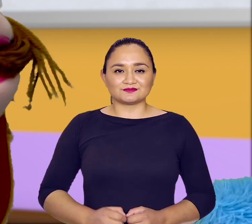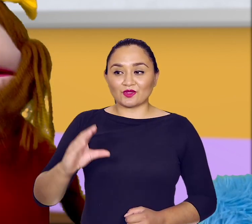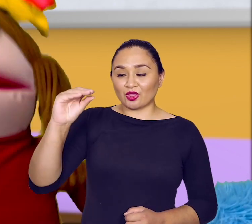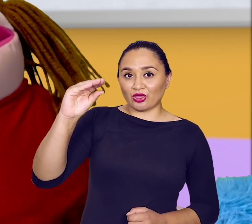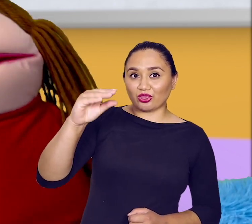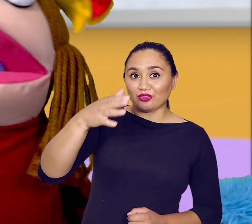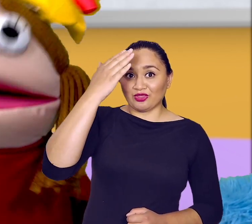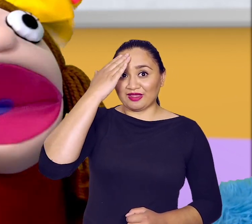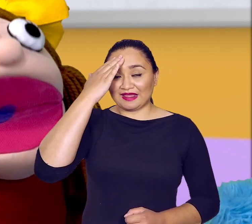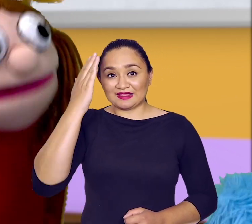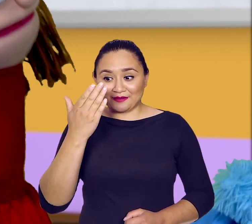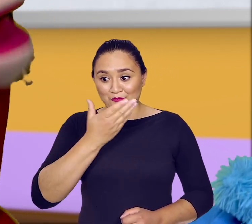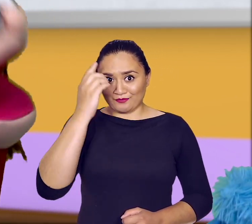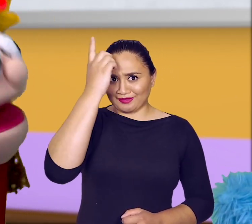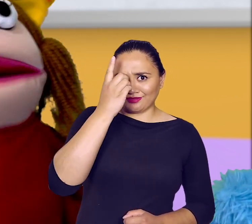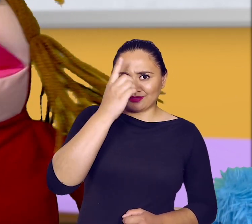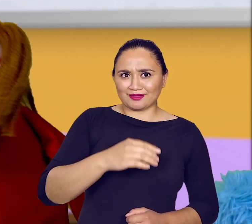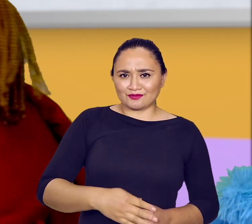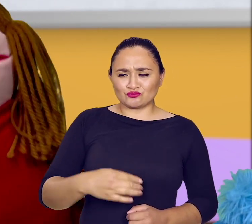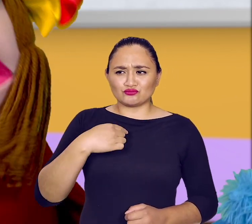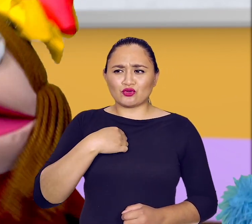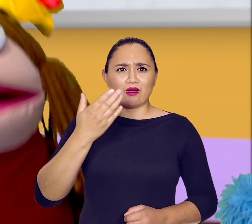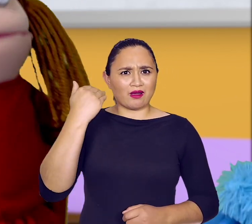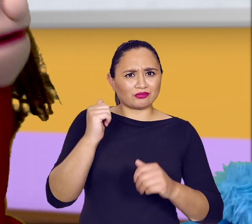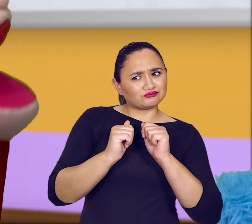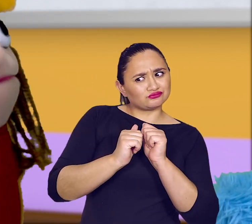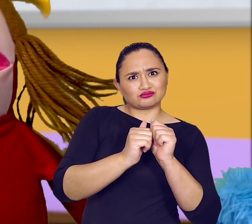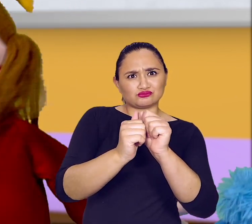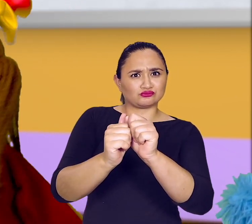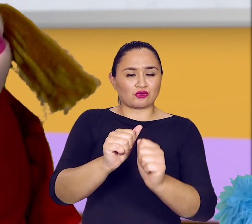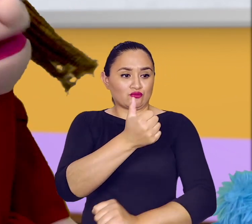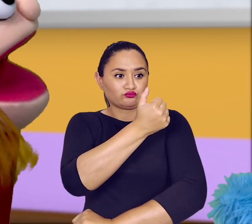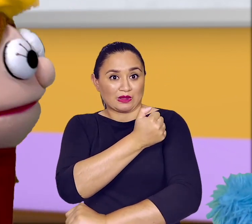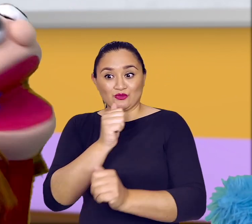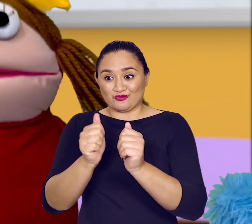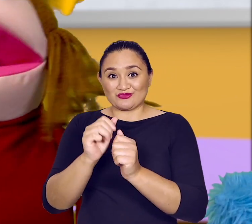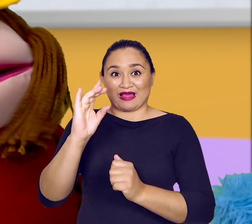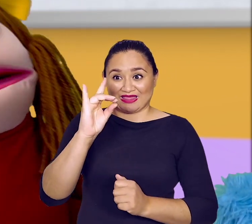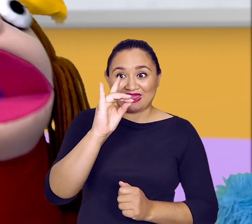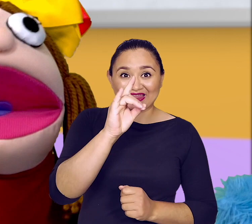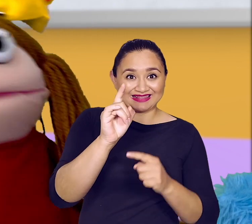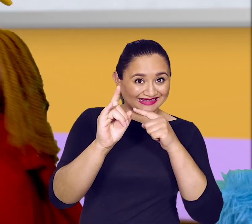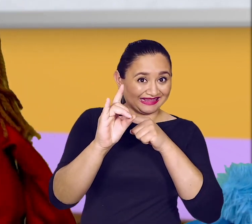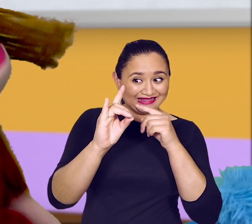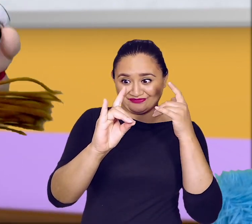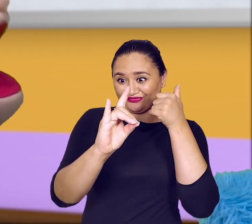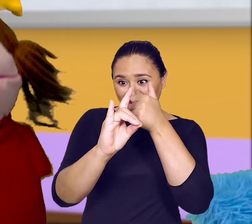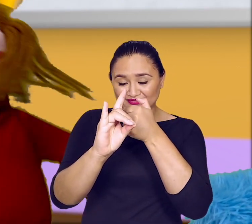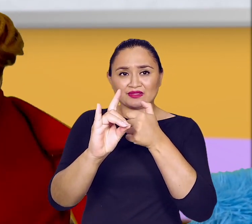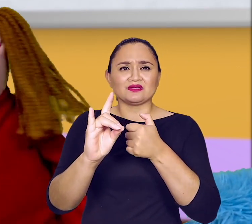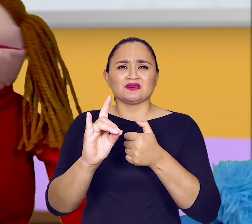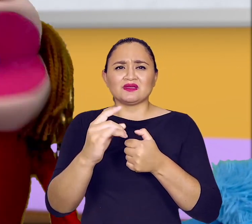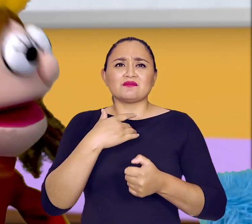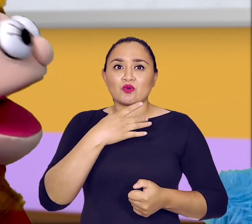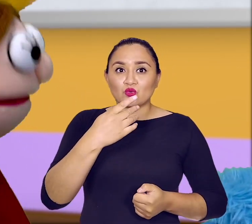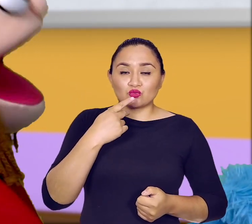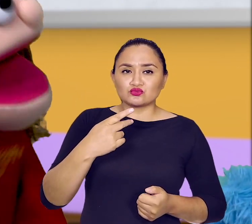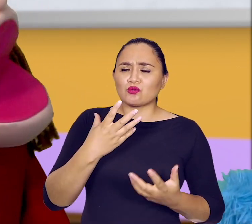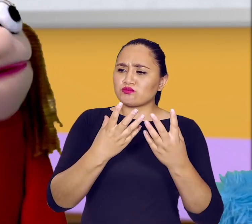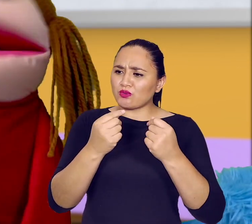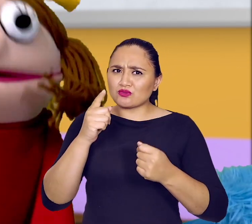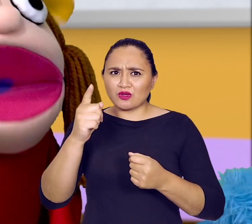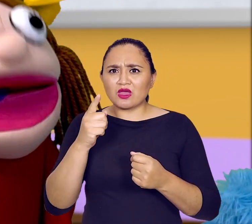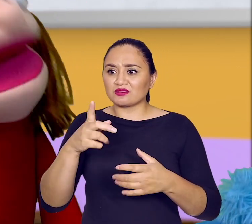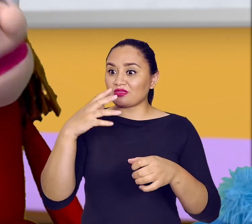sabes profe diana cuando te acompañe a vacunar a tu perrito benjamín me gustó mucho esa